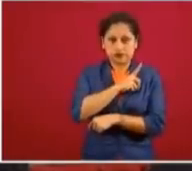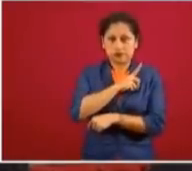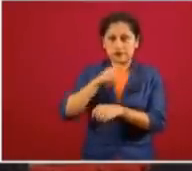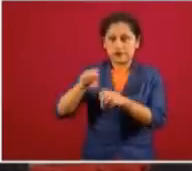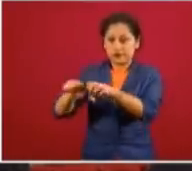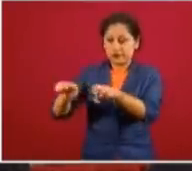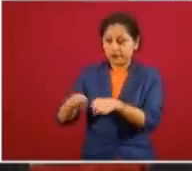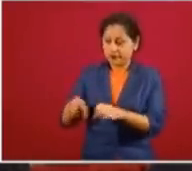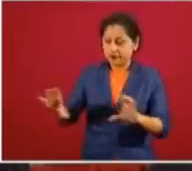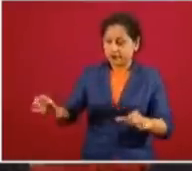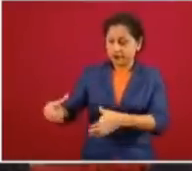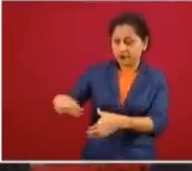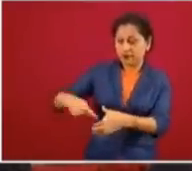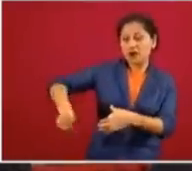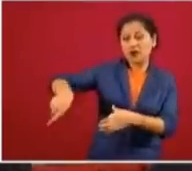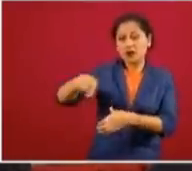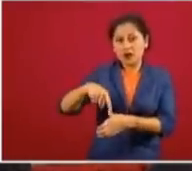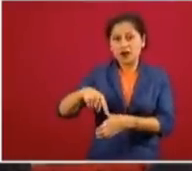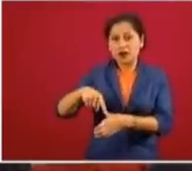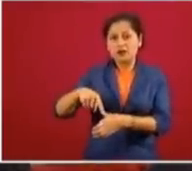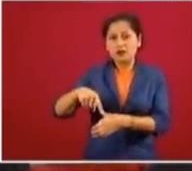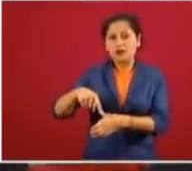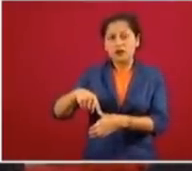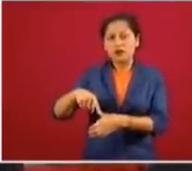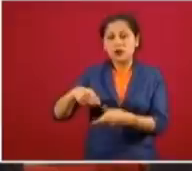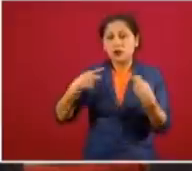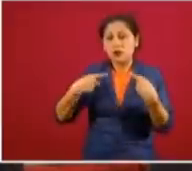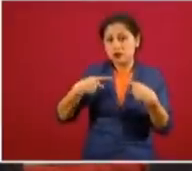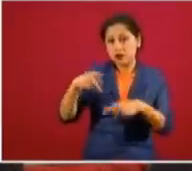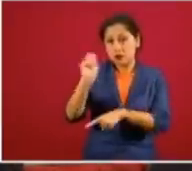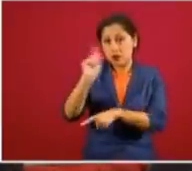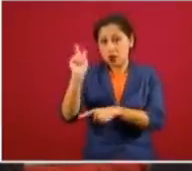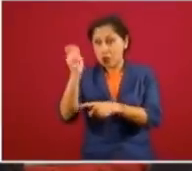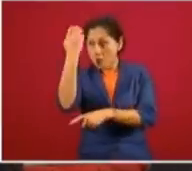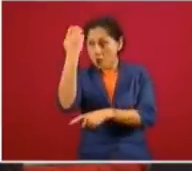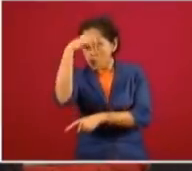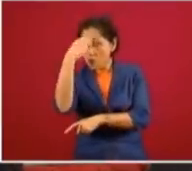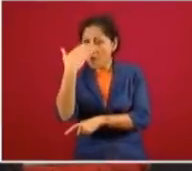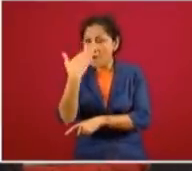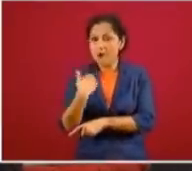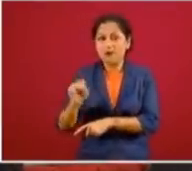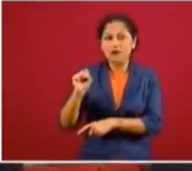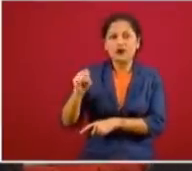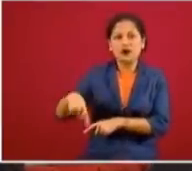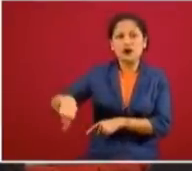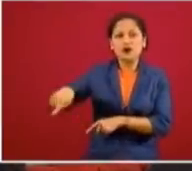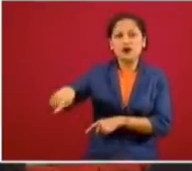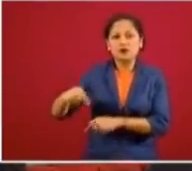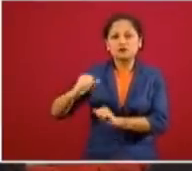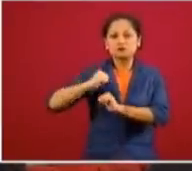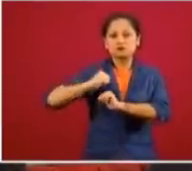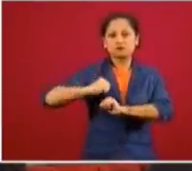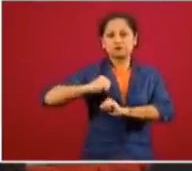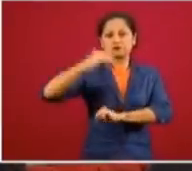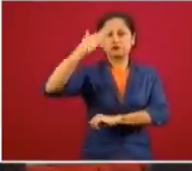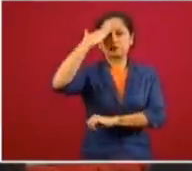lo conduce, lo dirige el doctor, que es el maestro